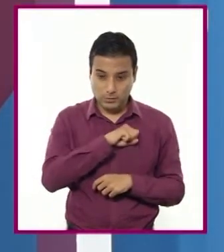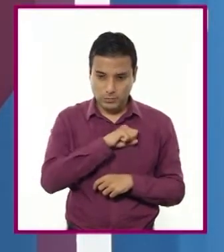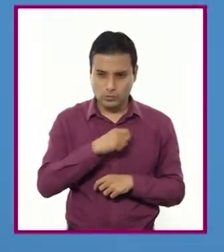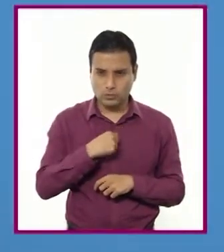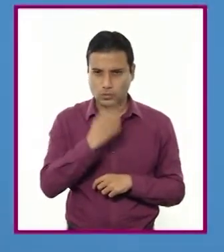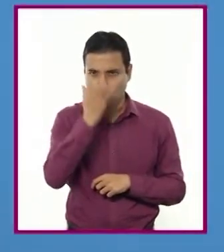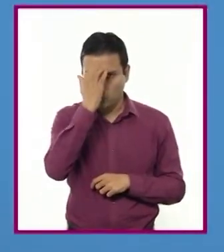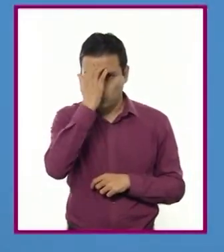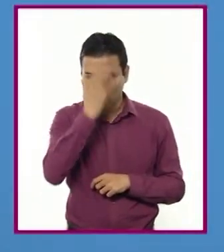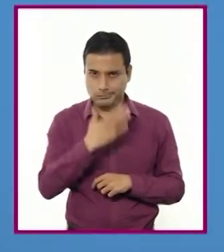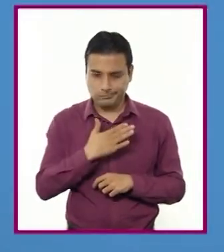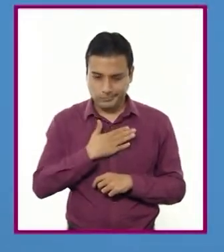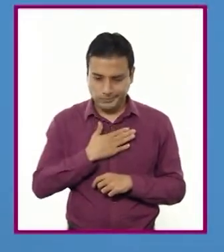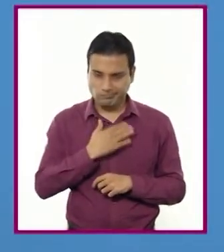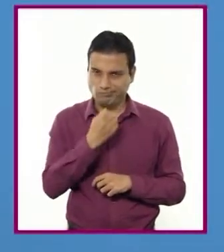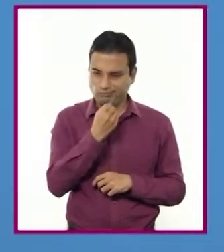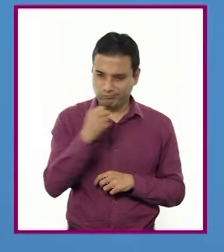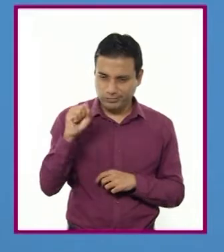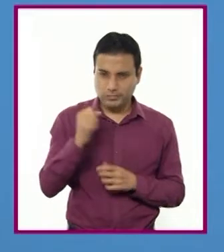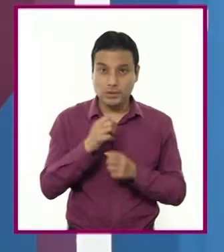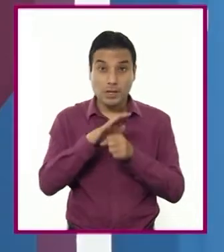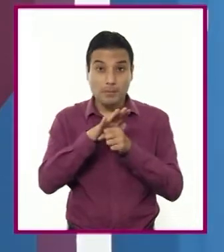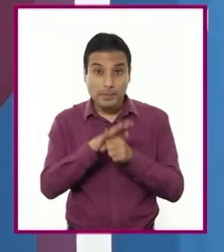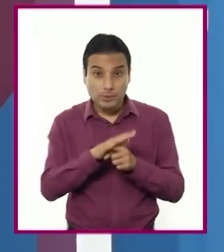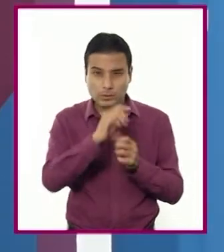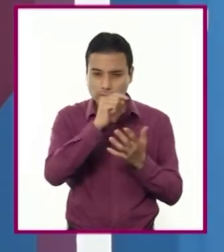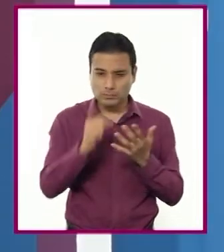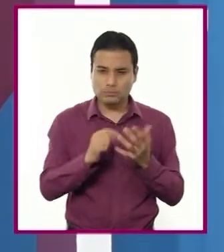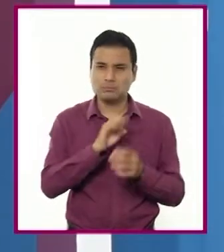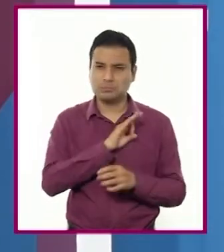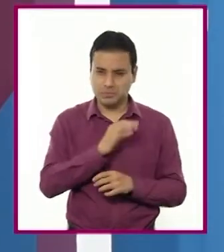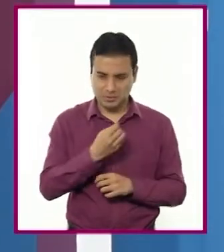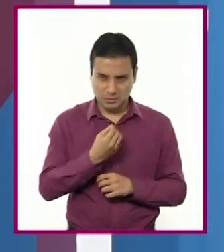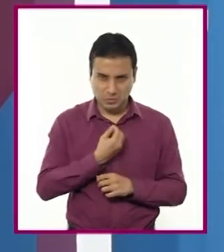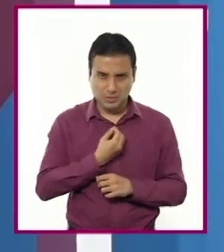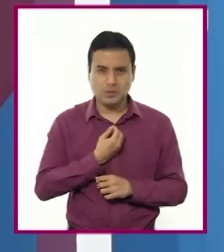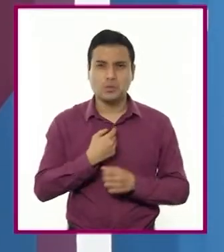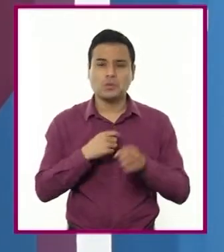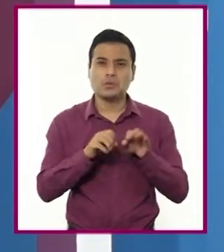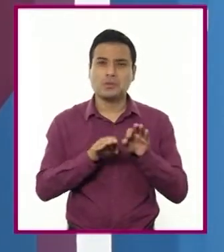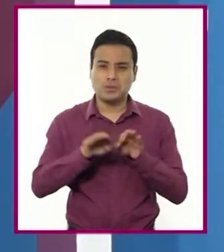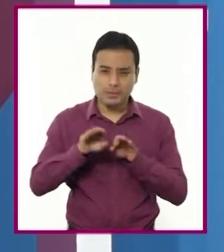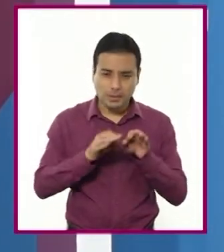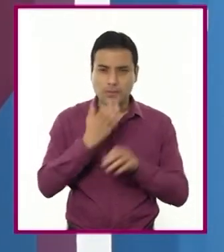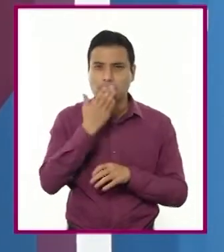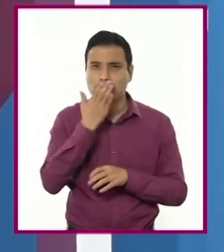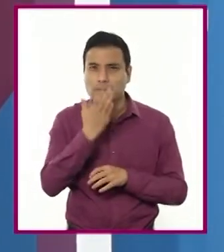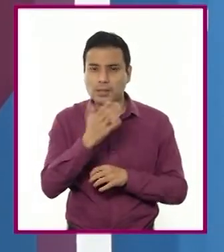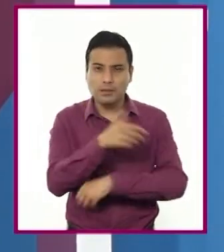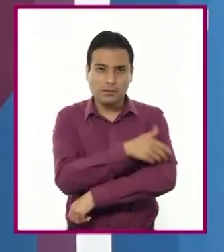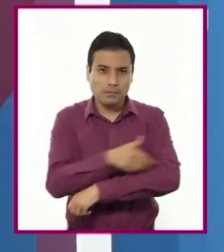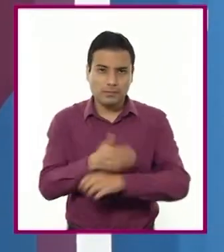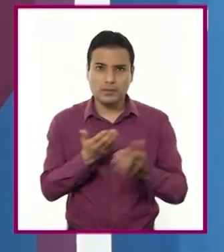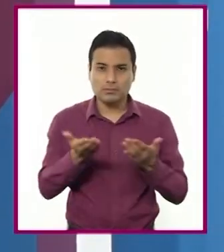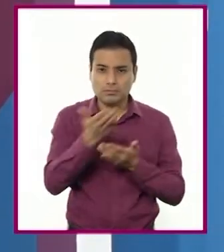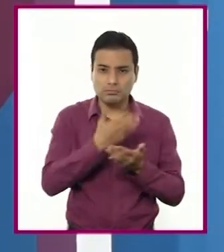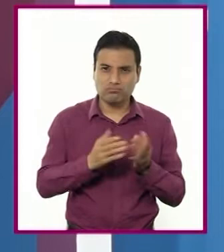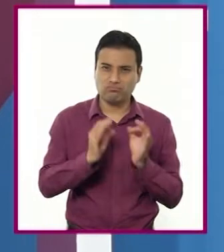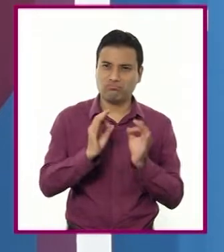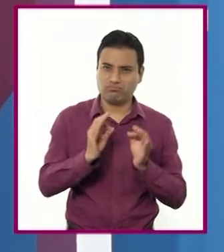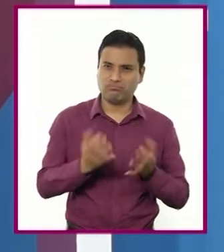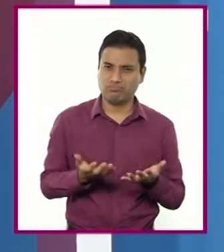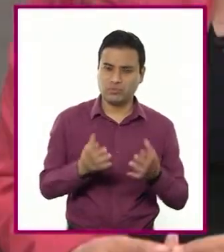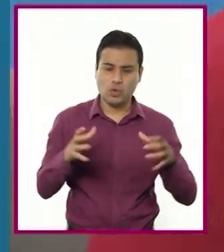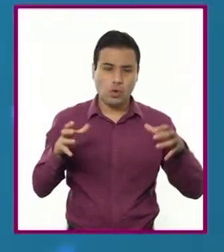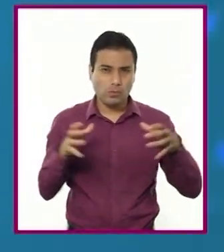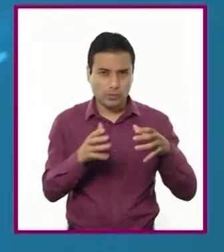capacidades, pueden afrontar las tensiones de la vida, trabajar de forma productiva, estar en armonía con la familia y colaborar con su